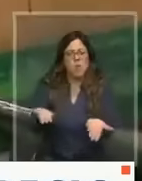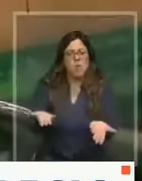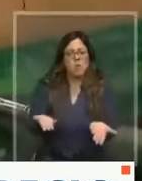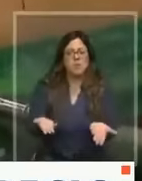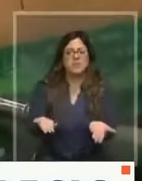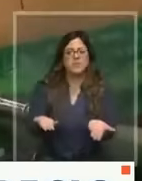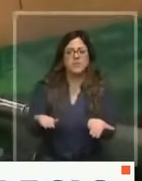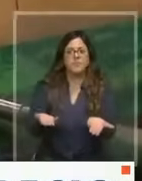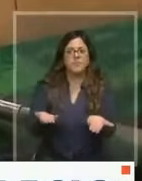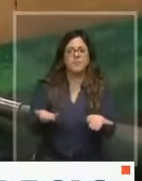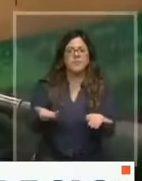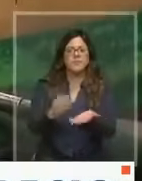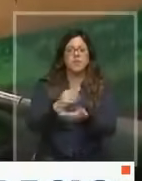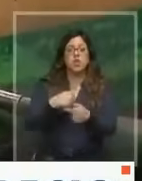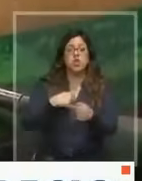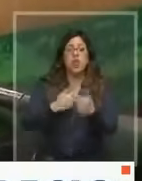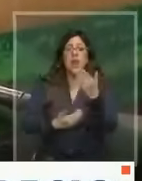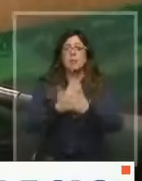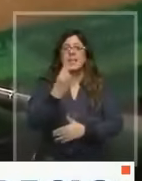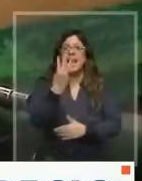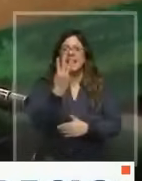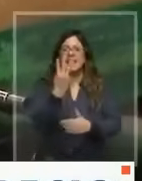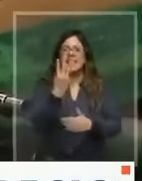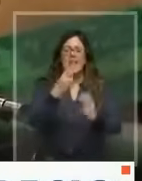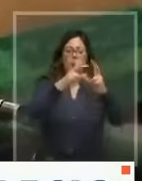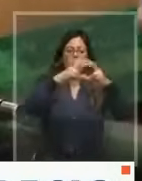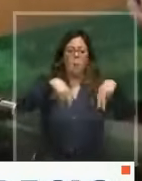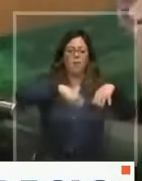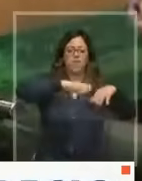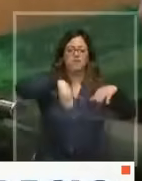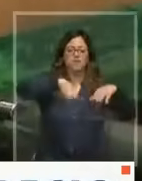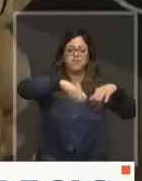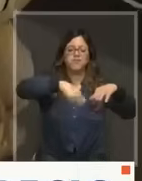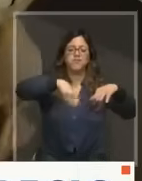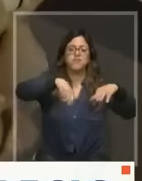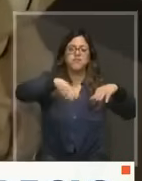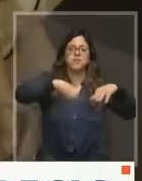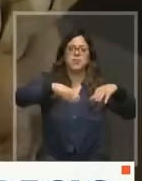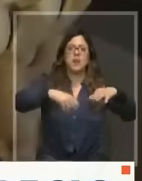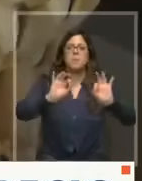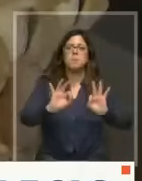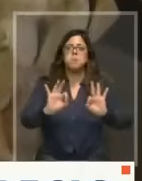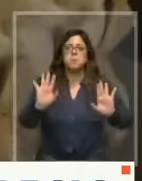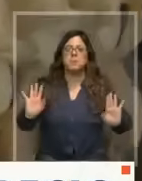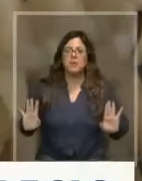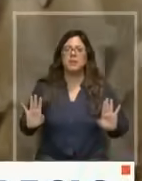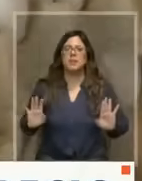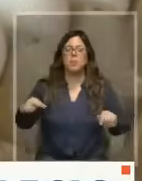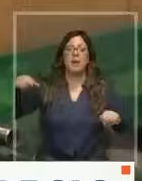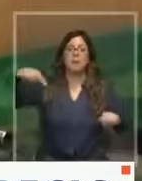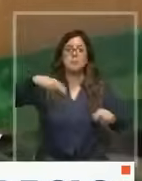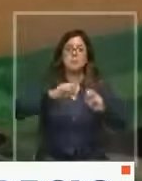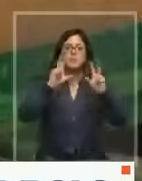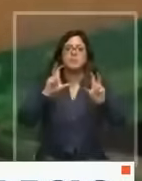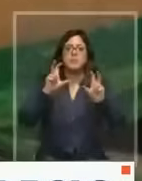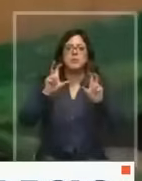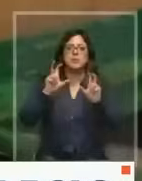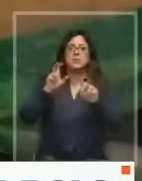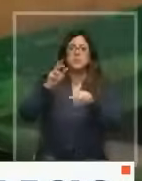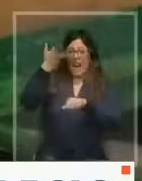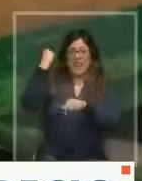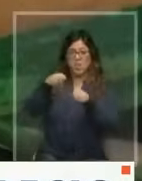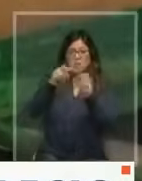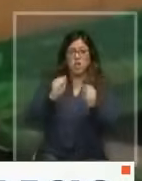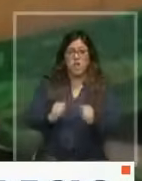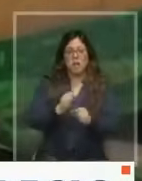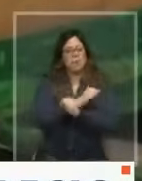Por ejemplo, yo en la mañana me comí 3 huevos fritos, bien rico, para despertar y para venir para acá también, que aquí camina harto. ¿Era así un tiempo atrás? Imposible, sí.